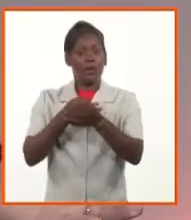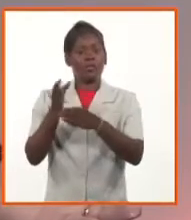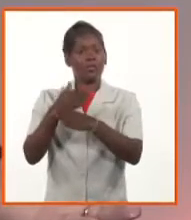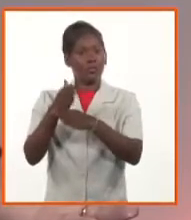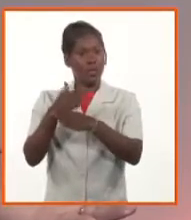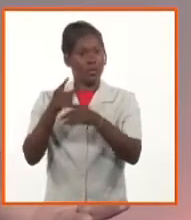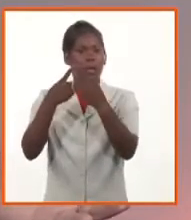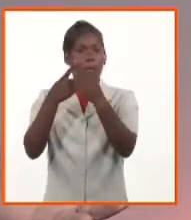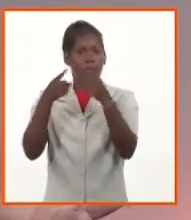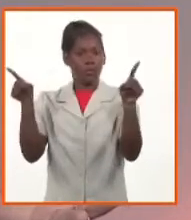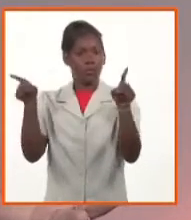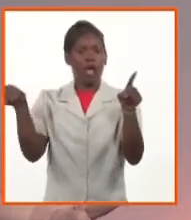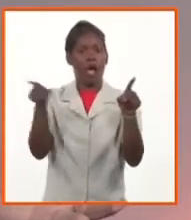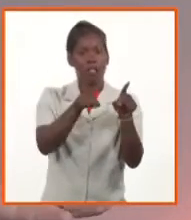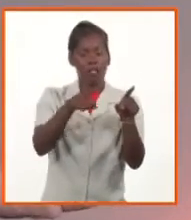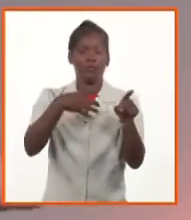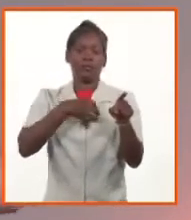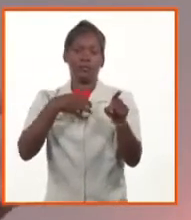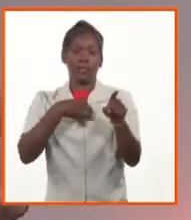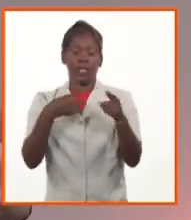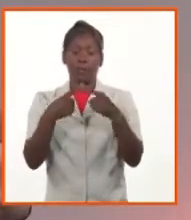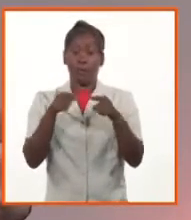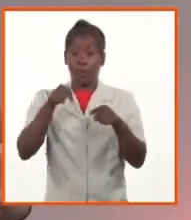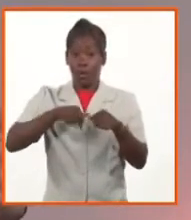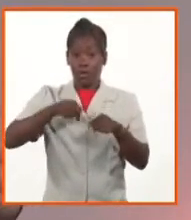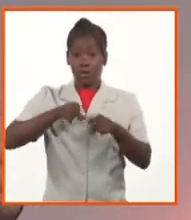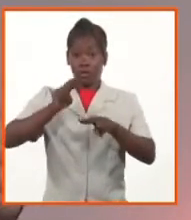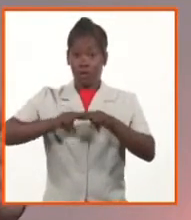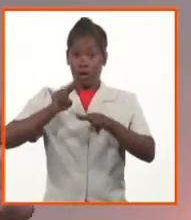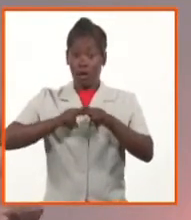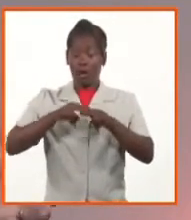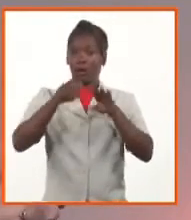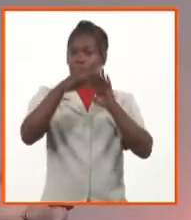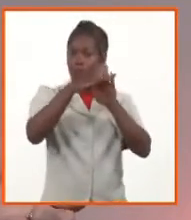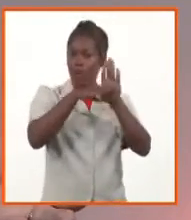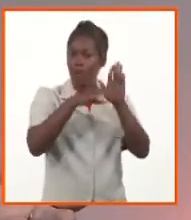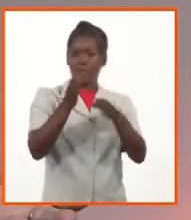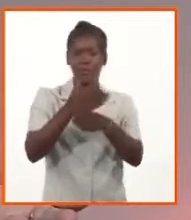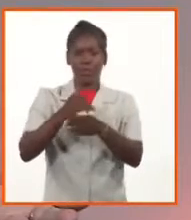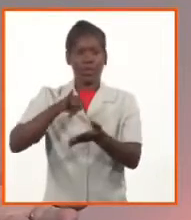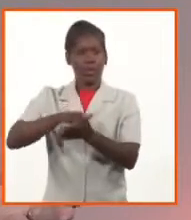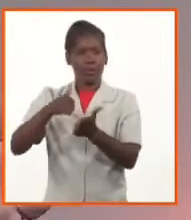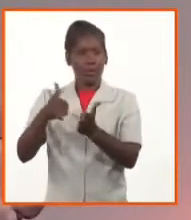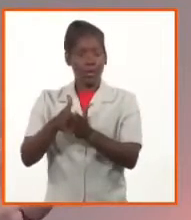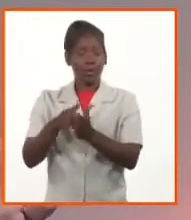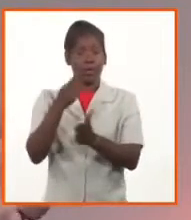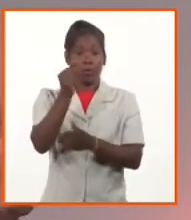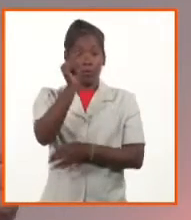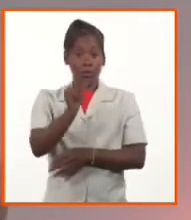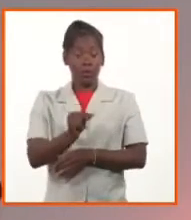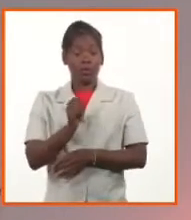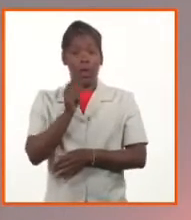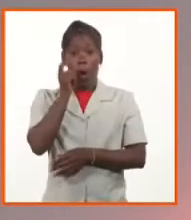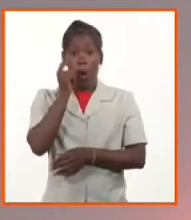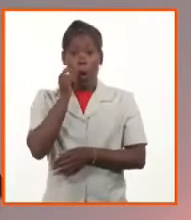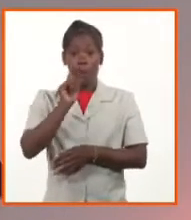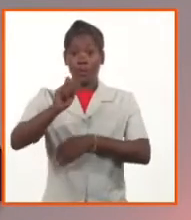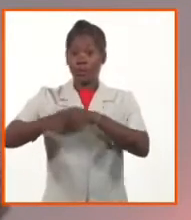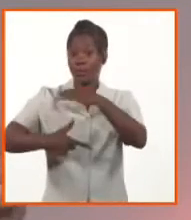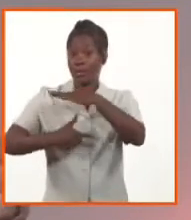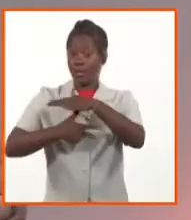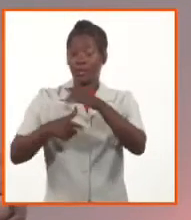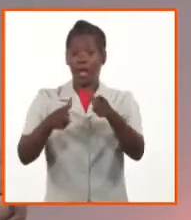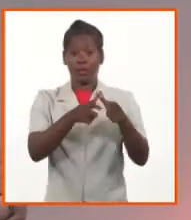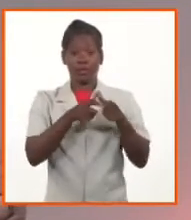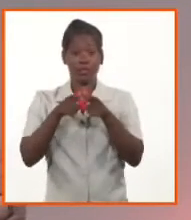de la asociación también es enorme, con una programación constante en la sede provincial que tiene ahí el liderazgo de Fran Pérez Aguayo, uno de los vicepresidentes de la asociación, que